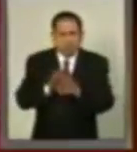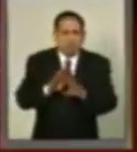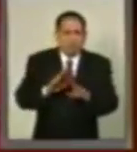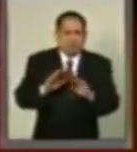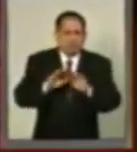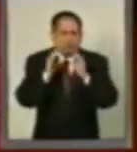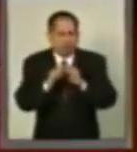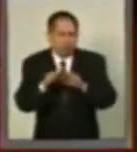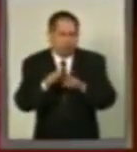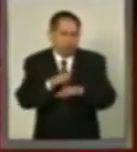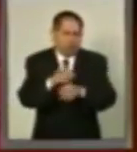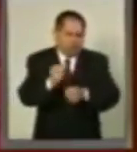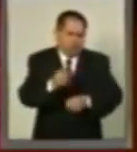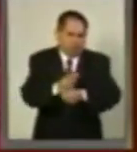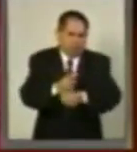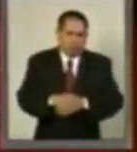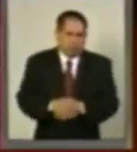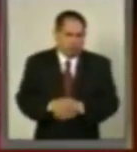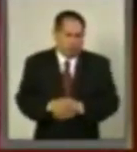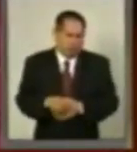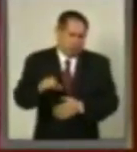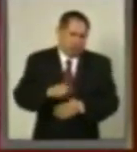incluso la seguridad. Hoy no lo es.